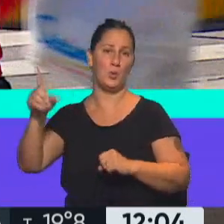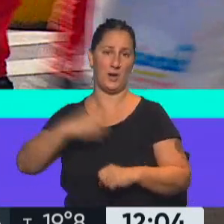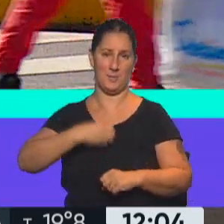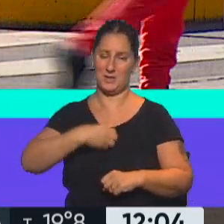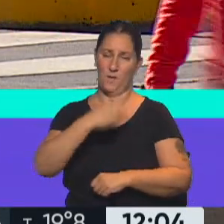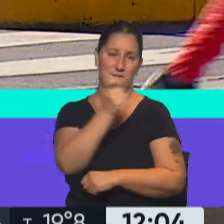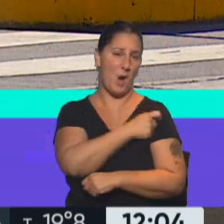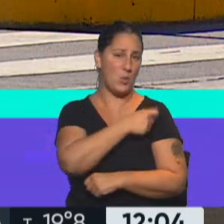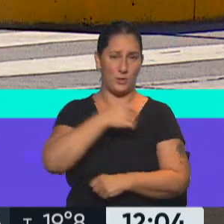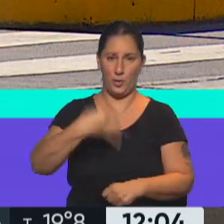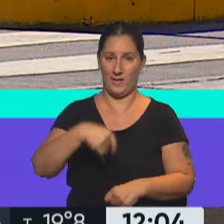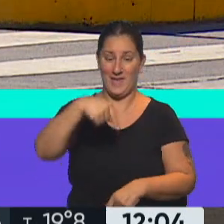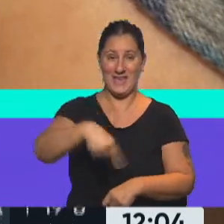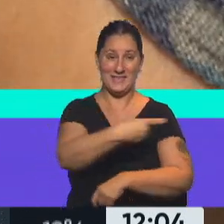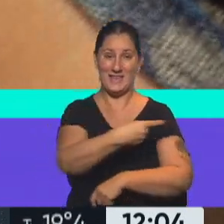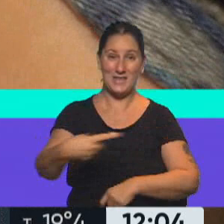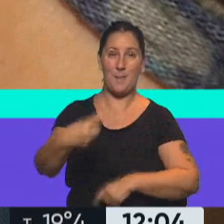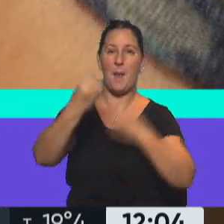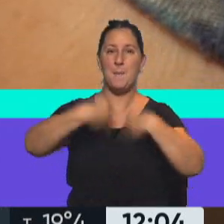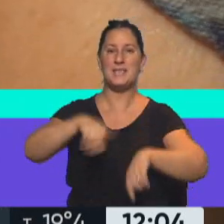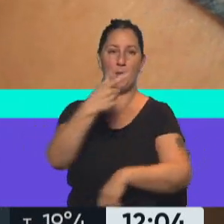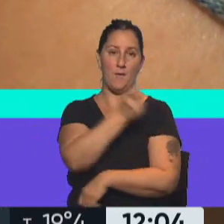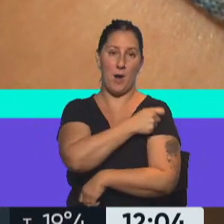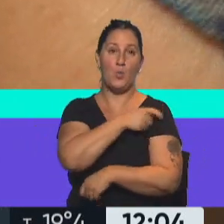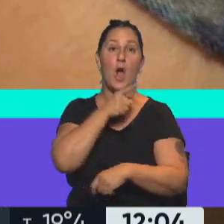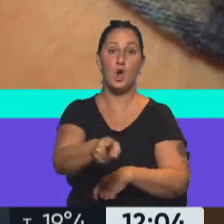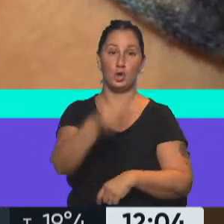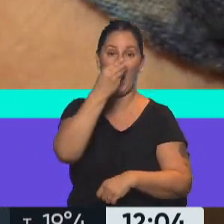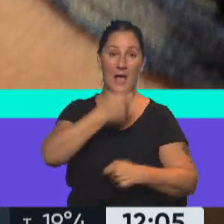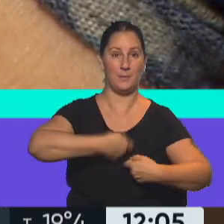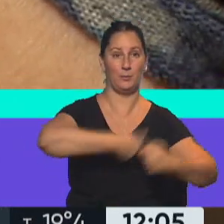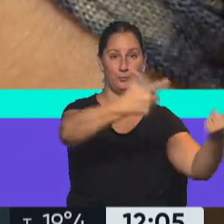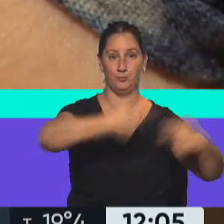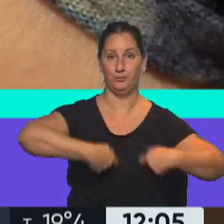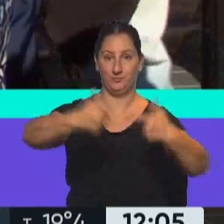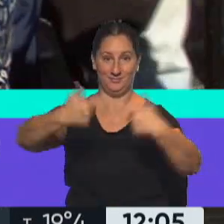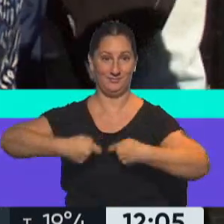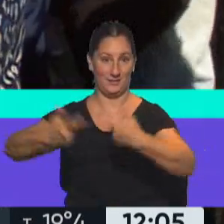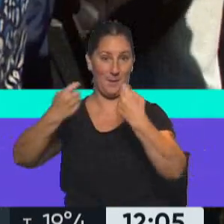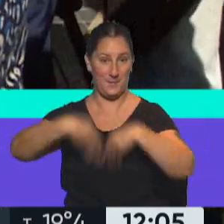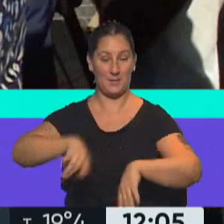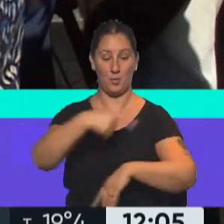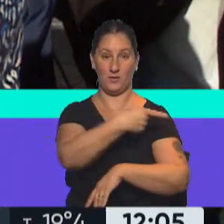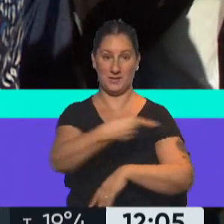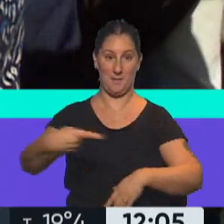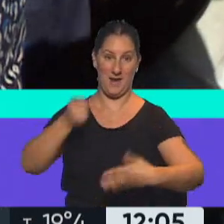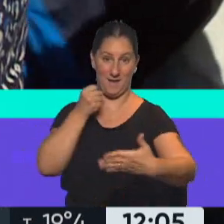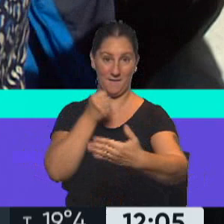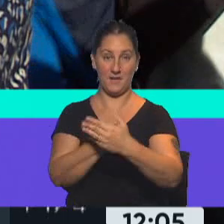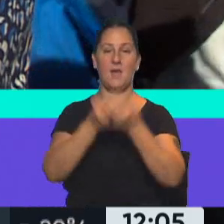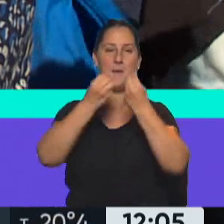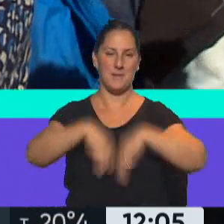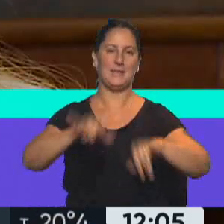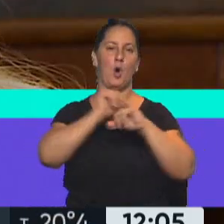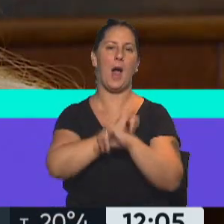vacunarse, nosotros esta semana ya estamos haciendo la distribución de la vacuna antigripal, así que a fin de esta semana vamos a estar iniciando